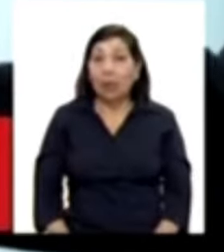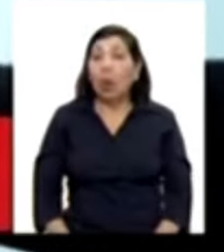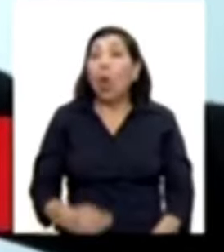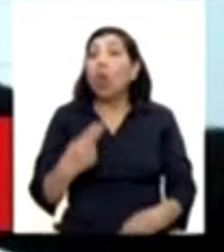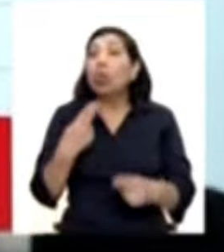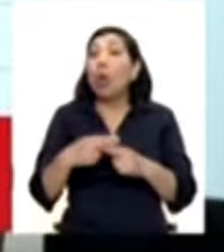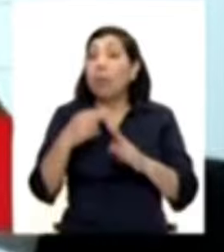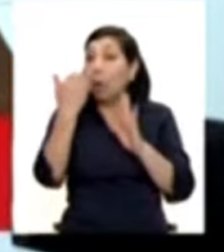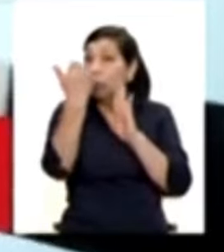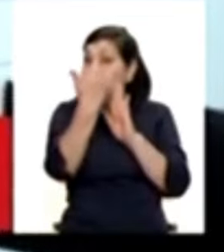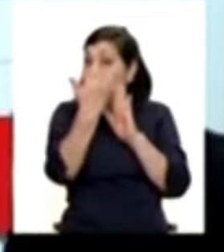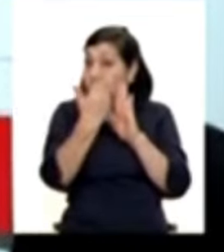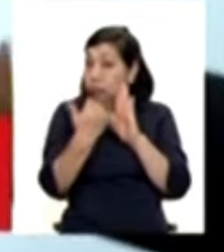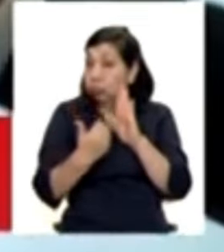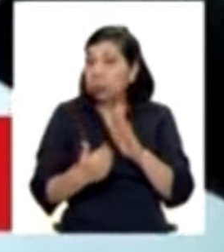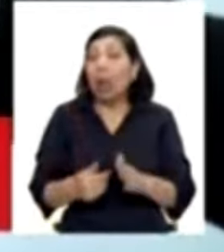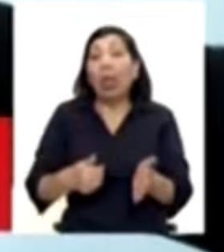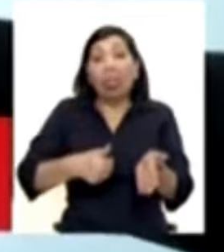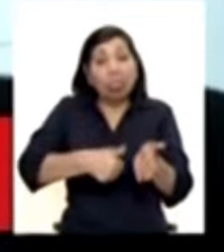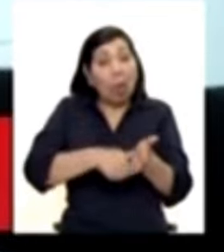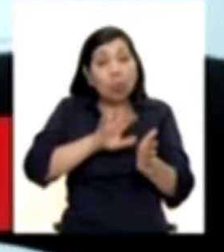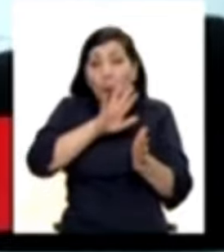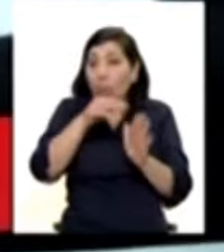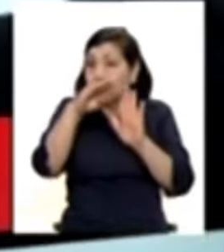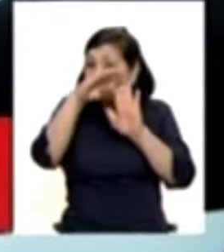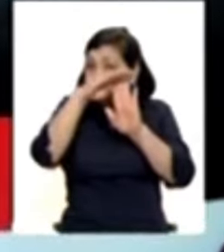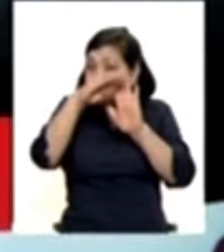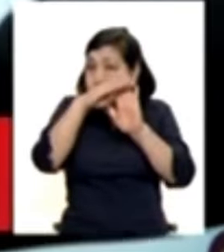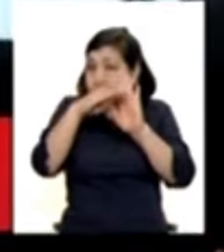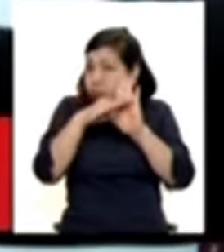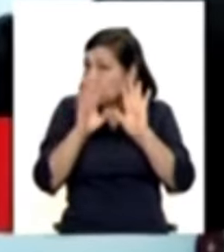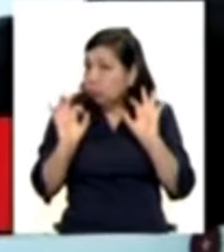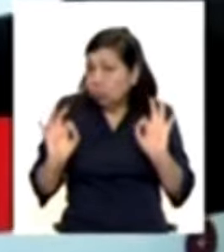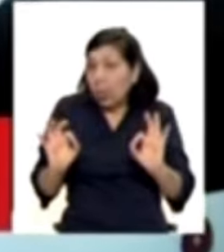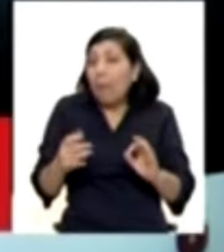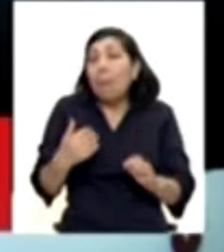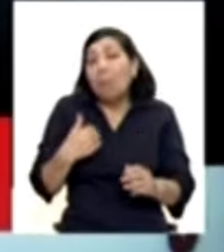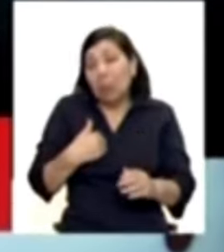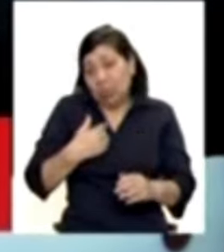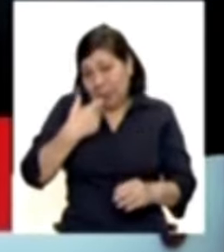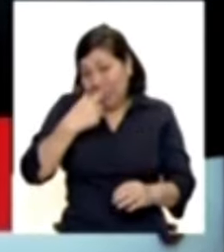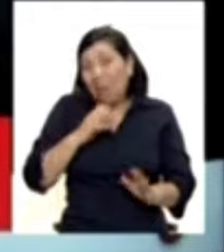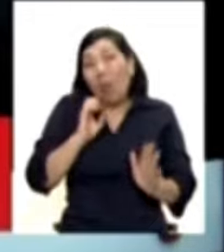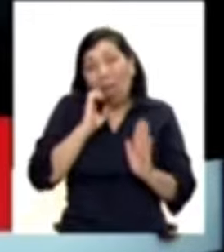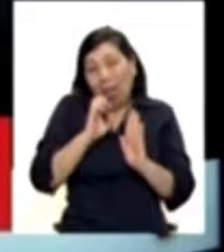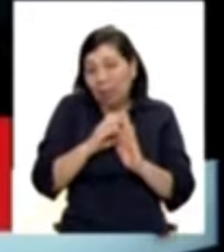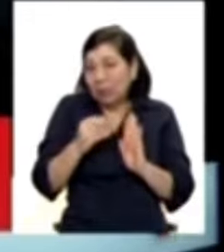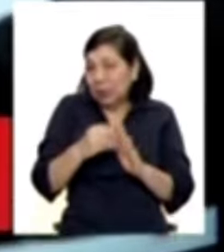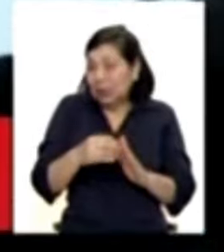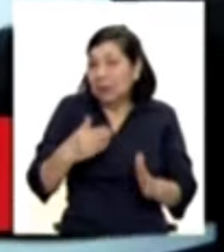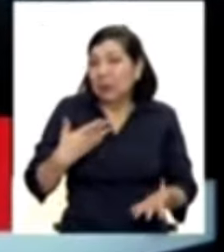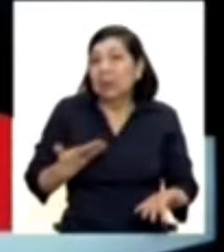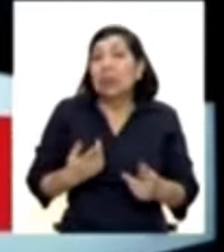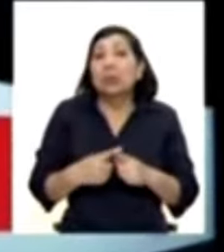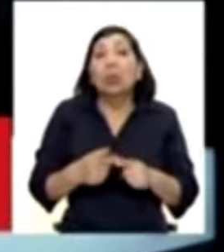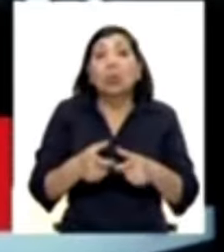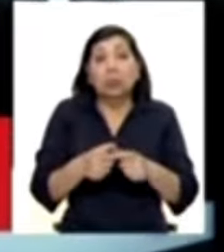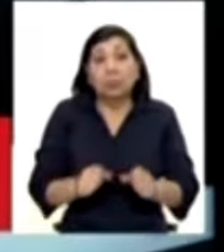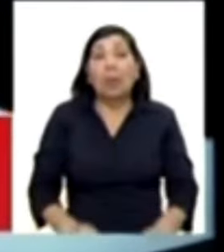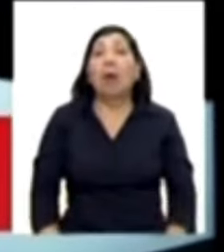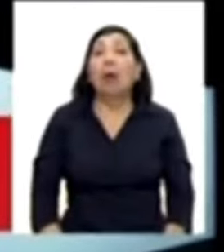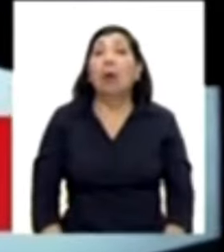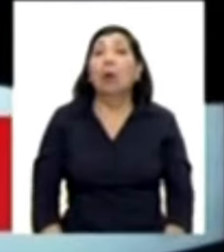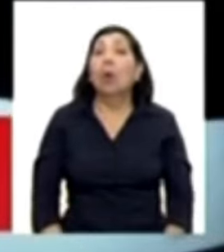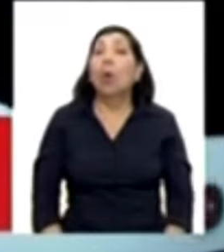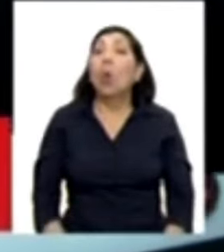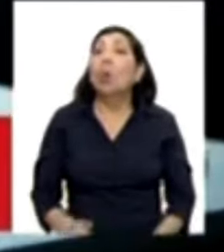todos los datos de la persona que pone el DNI con todo, con las restricciones, por ejemplo, en mi caso. Yo tengo una restricción porque tengo que usar lentes para conducir. Va